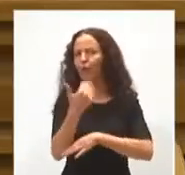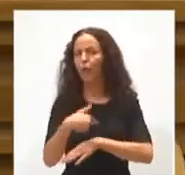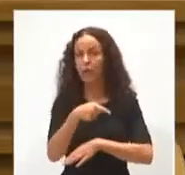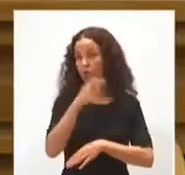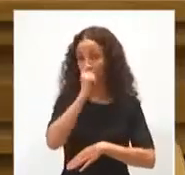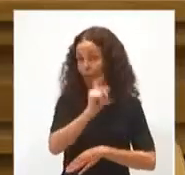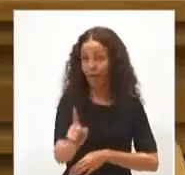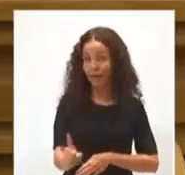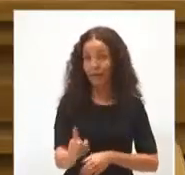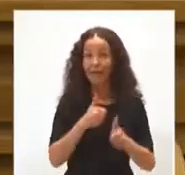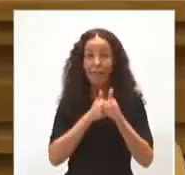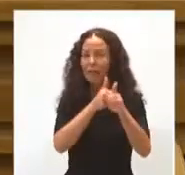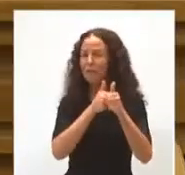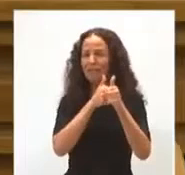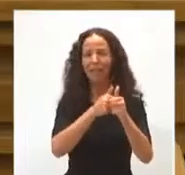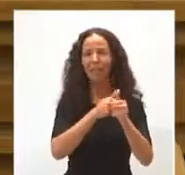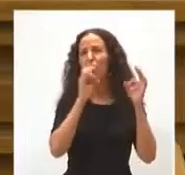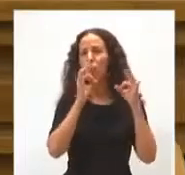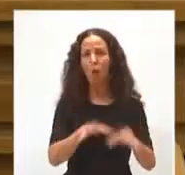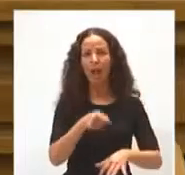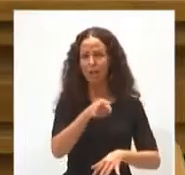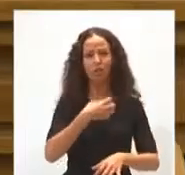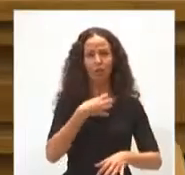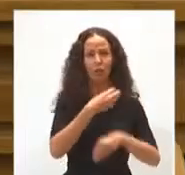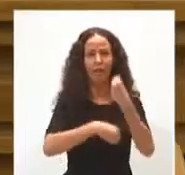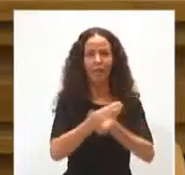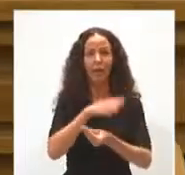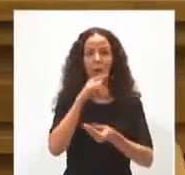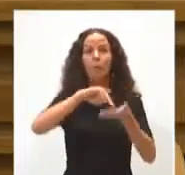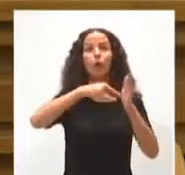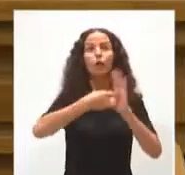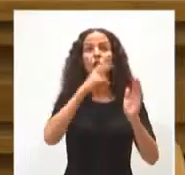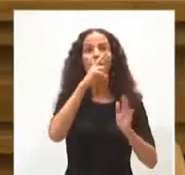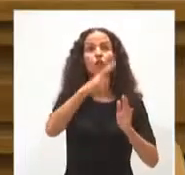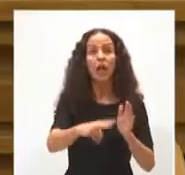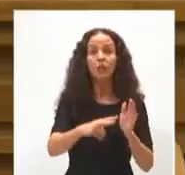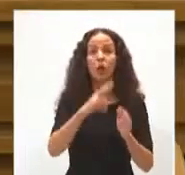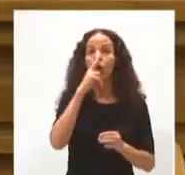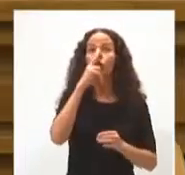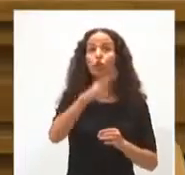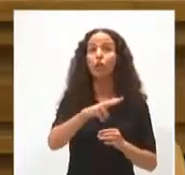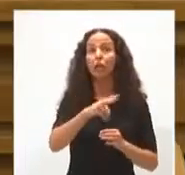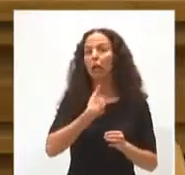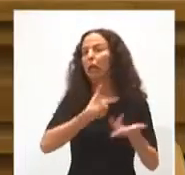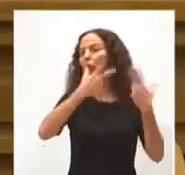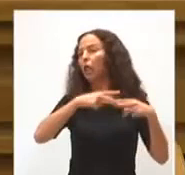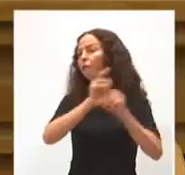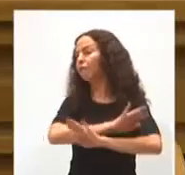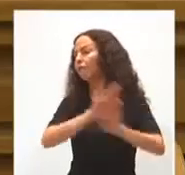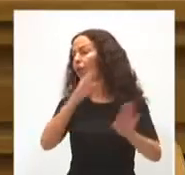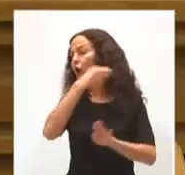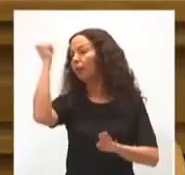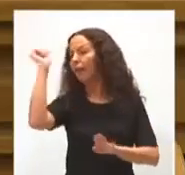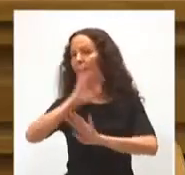vale para la dependencia y con tantas cosas donde se lanzan proyectos que duran dos años y a los dos años si te he visto no me acuerdo y se quedan en las